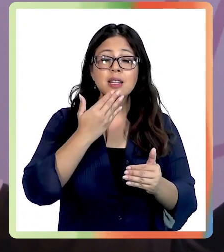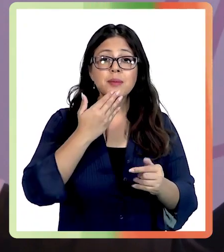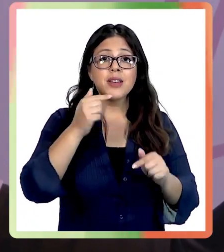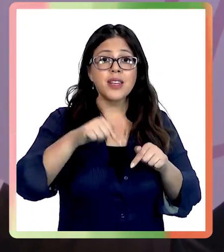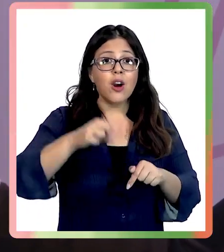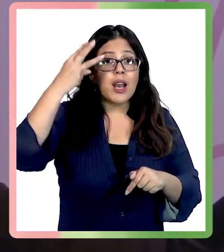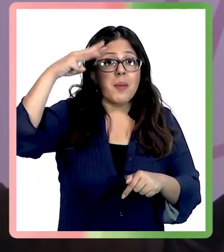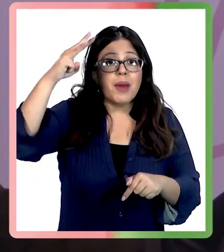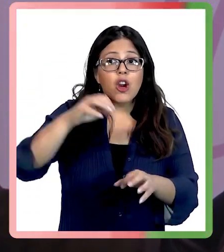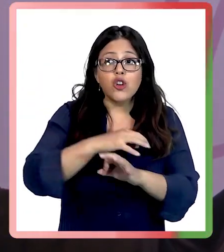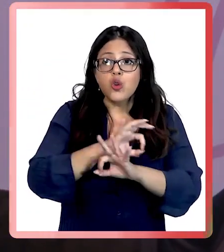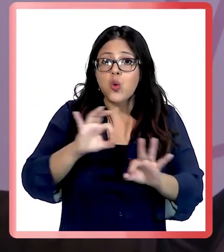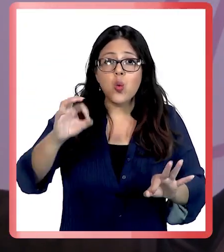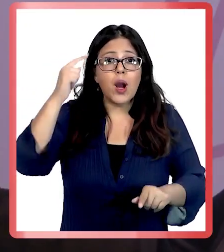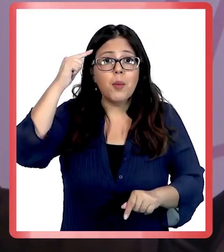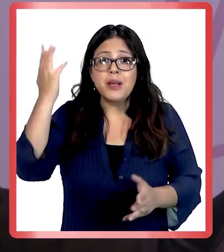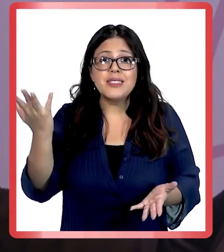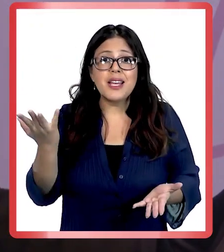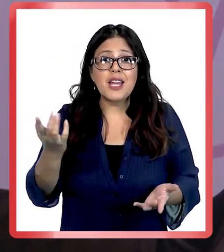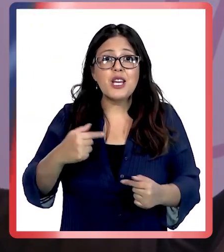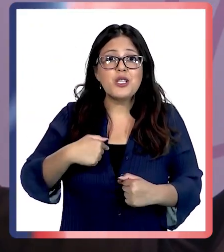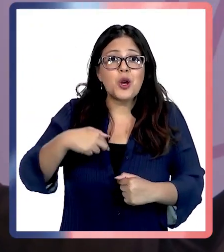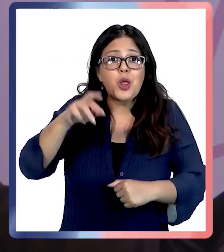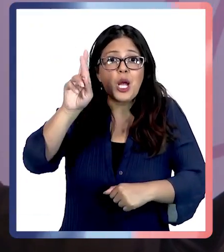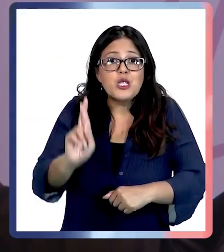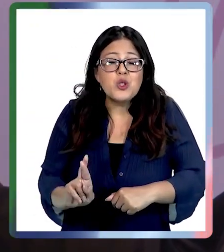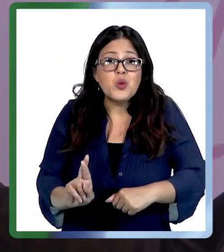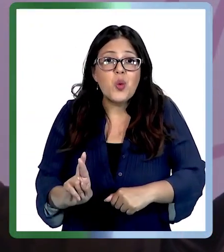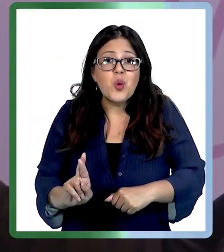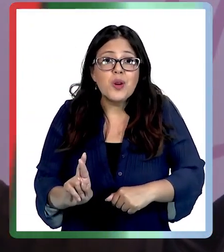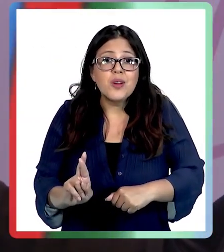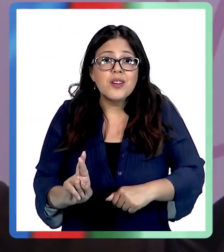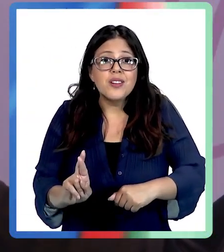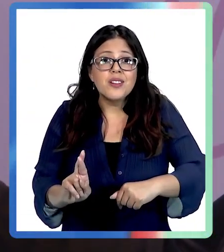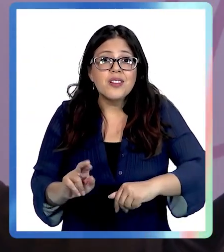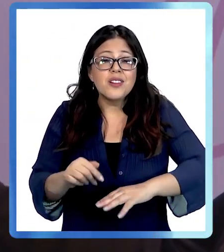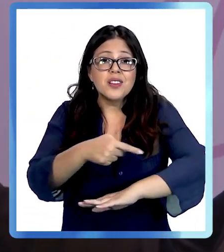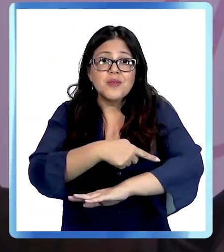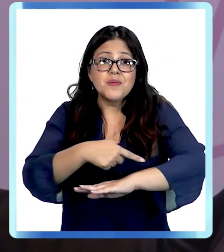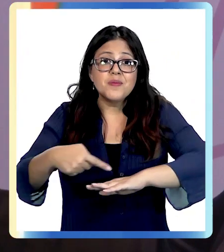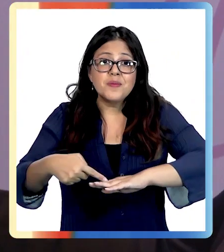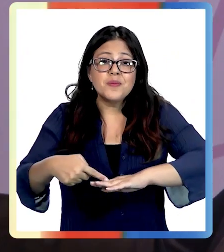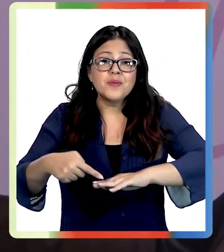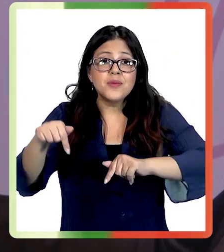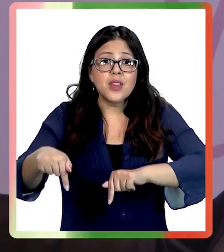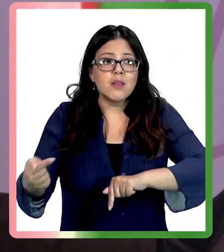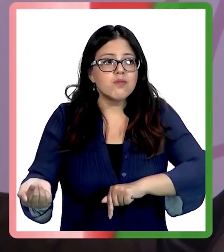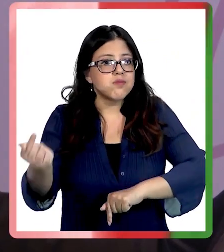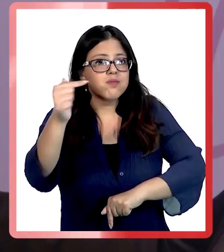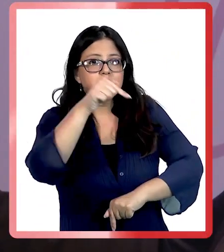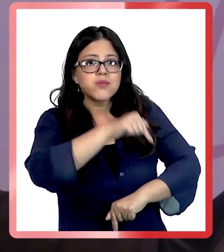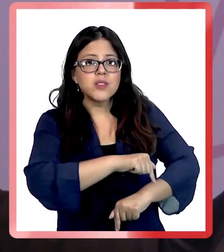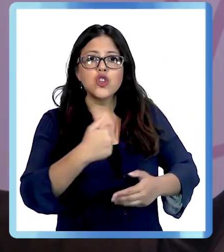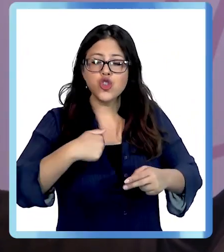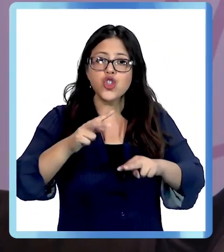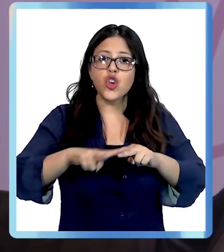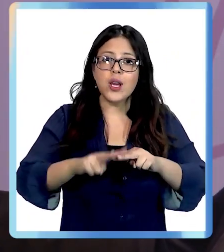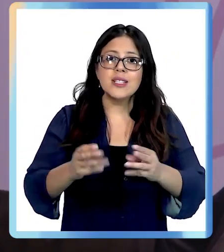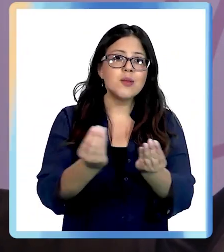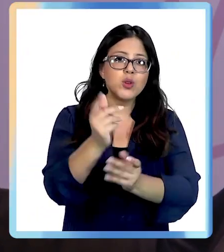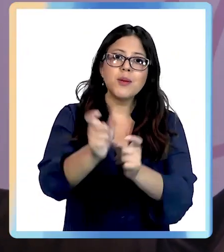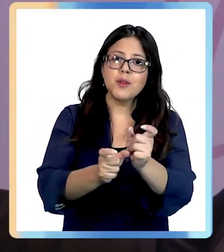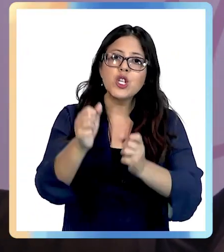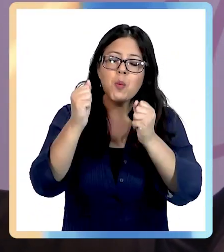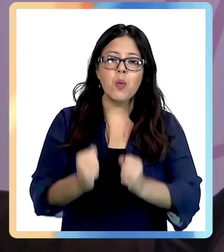porque está muy al sur estando aquí si yo lo hice mucho más pueden O sea no soy un genio y